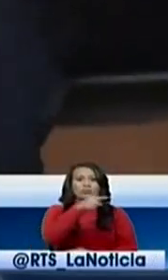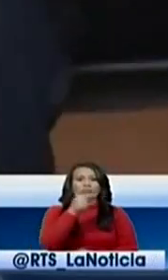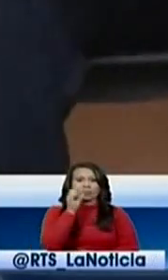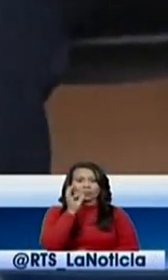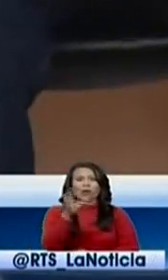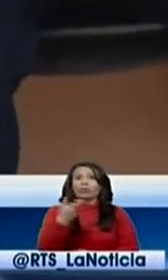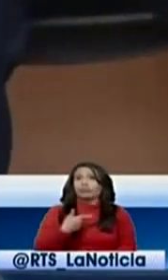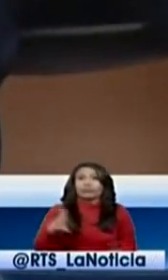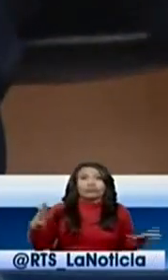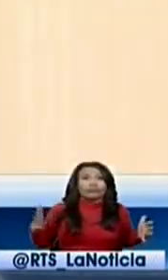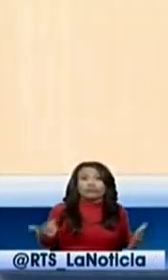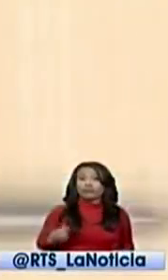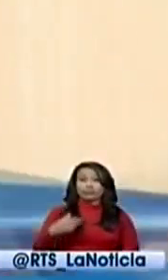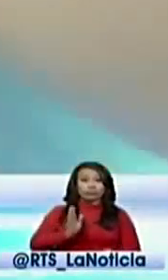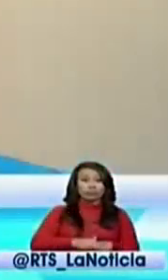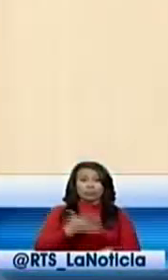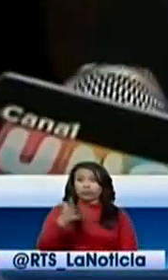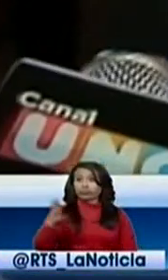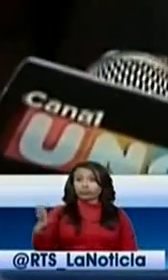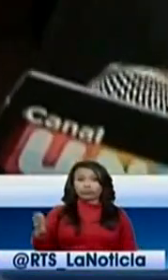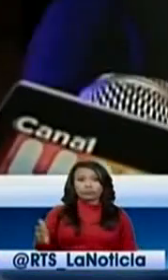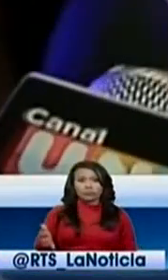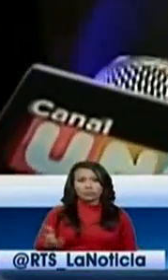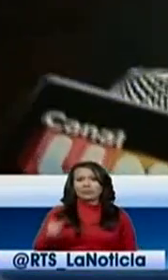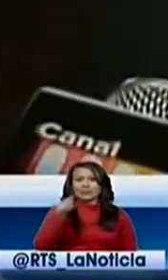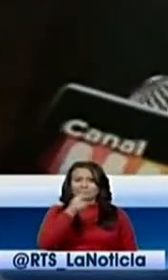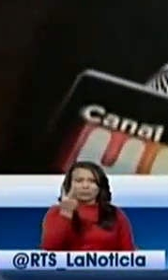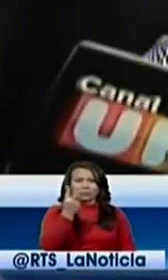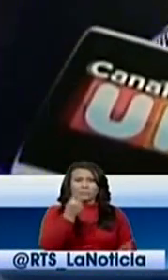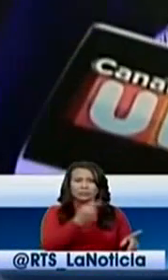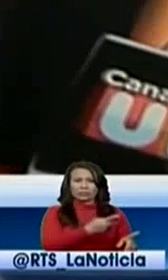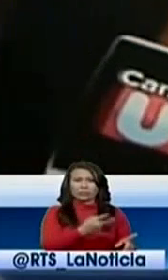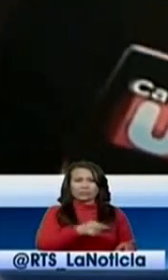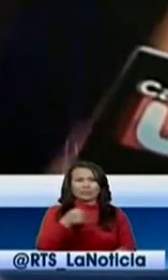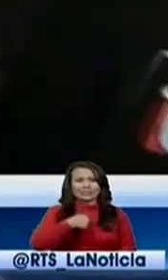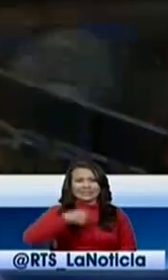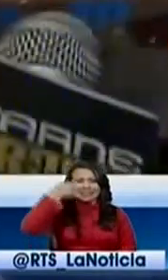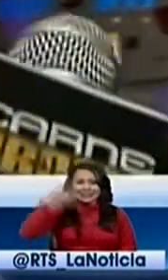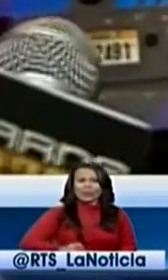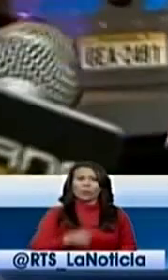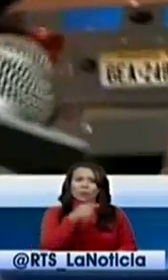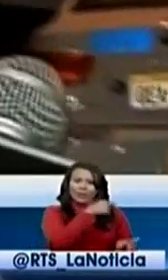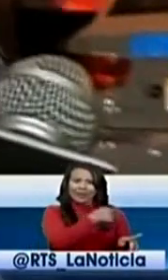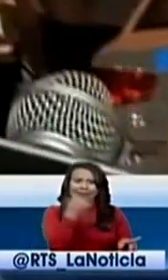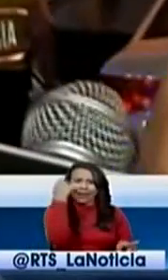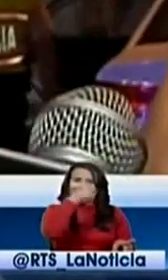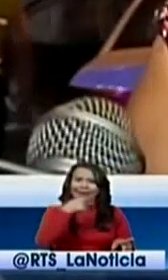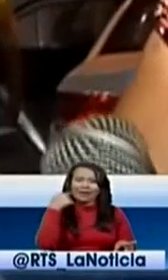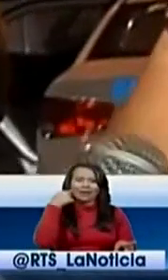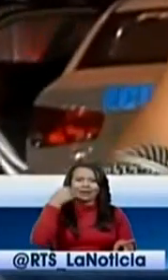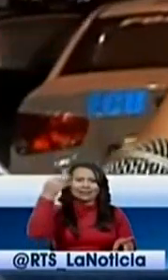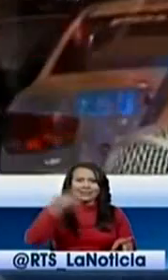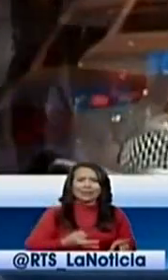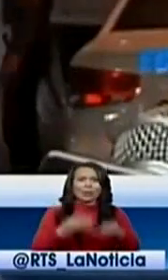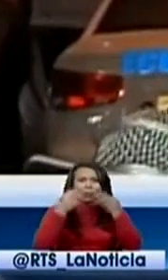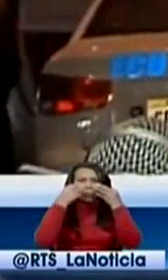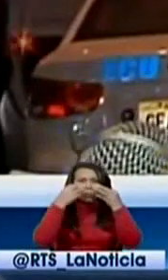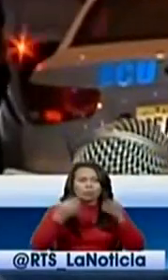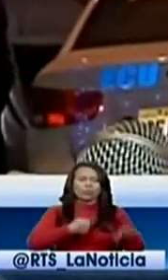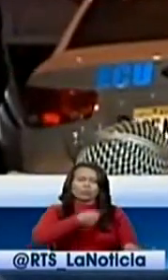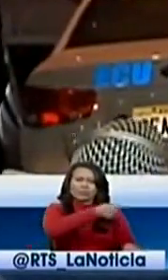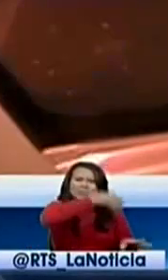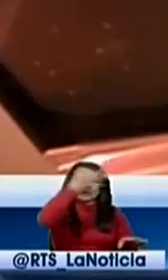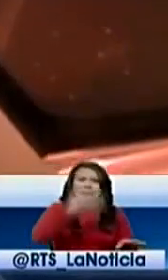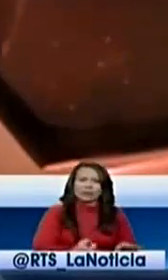juraban ser inocentes. No, él es, yo estoy 100% segura. Por la característica de él, por sus pómulos, por eso estoy